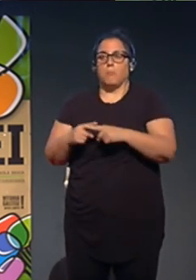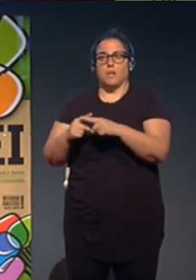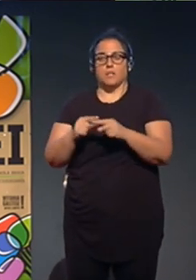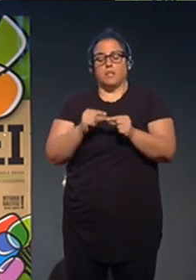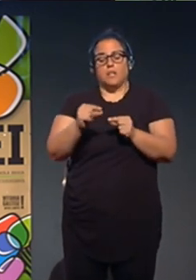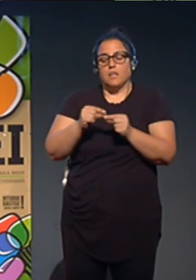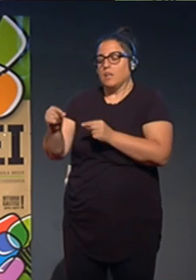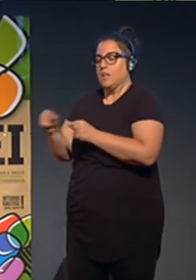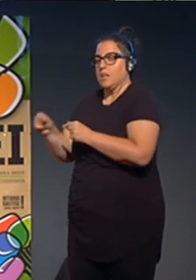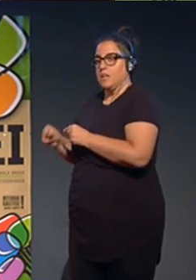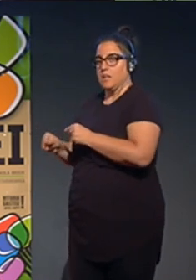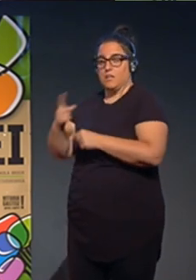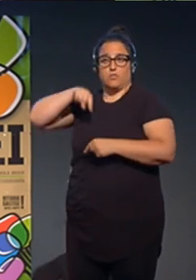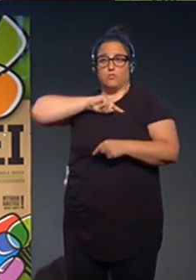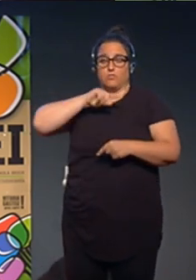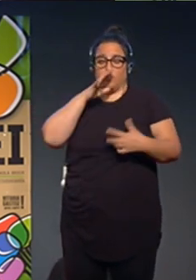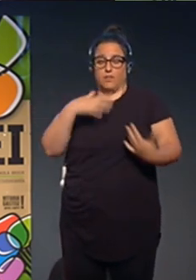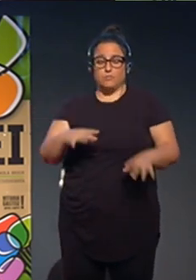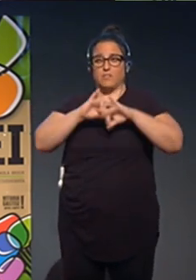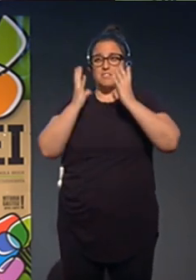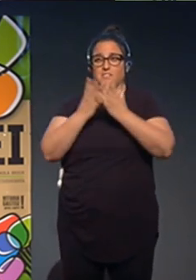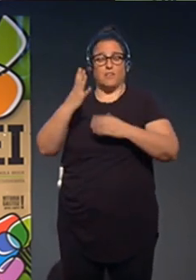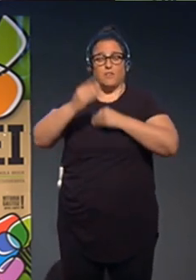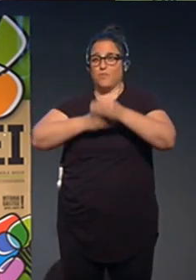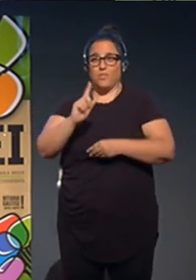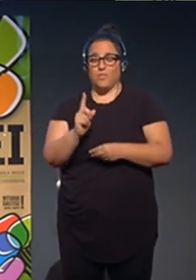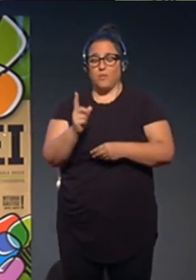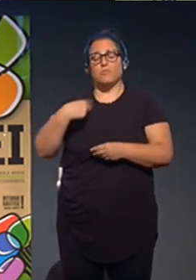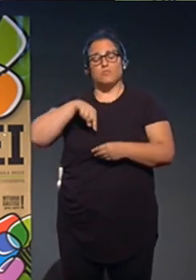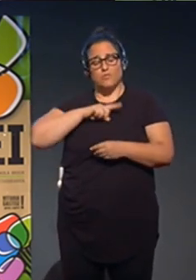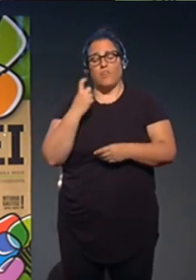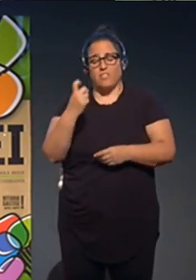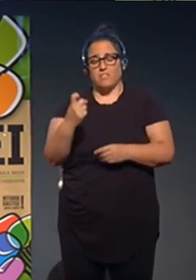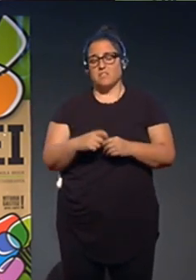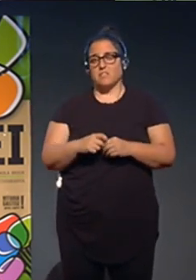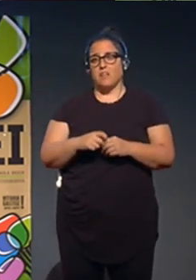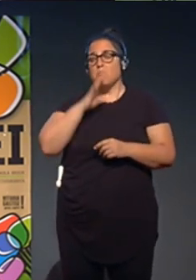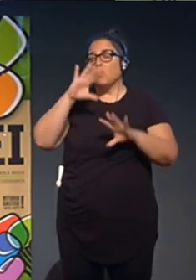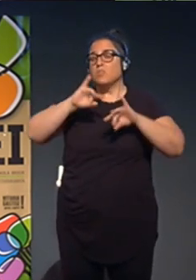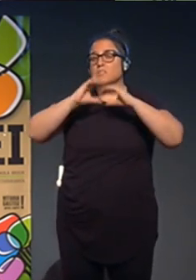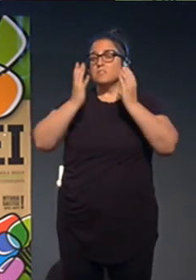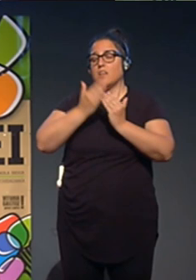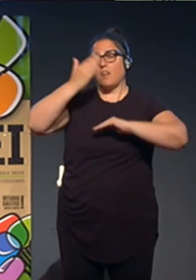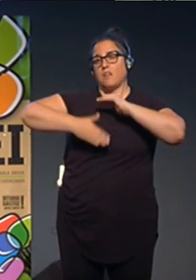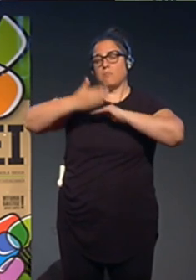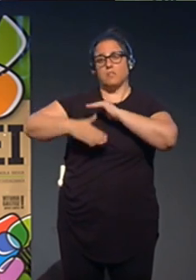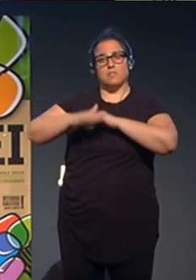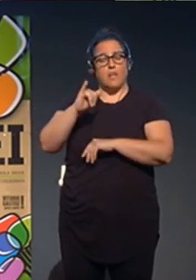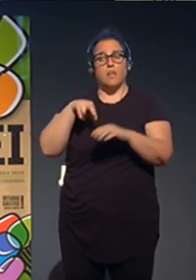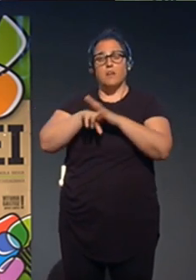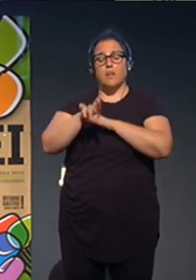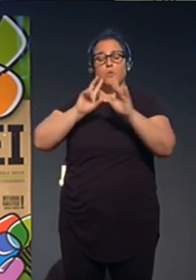sido capaces nosotros de hacer y eso es lo que tenemos la necesidad de hacer la tierra es limitada los recursos